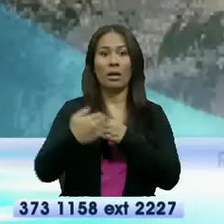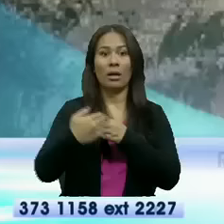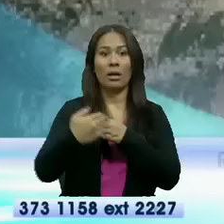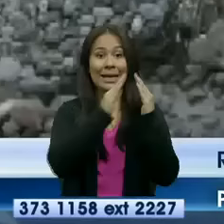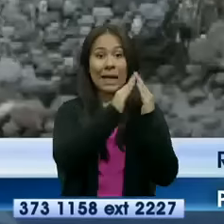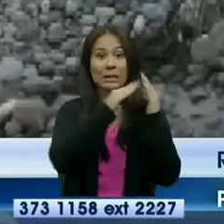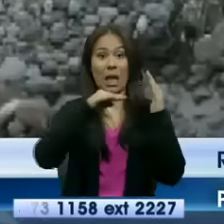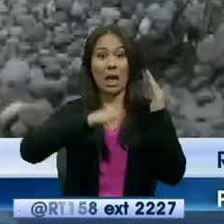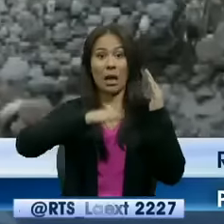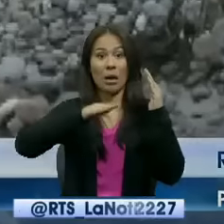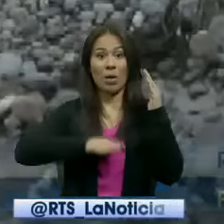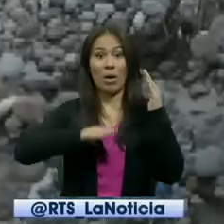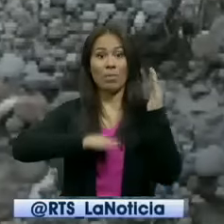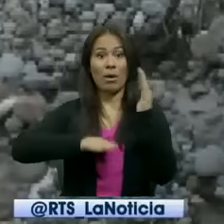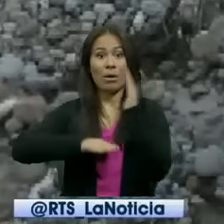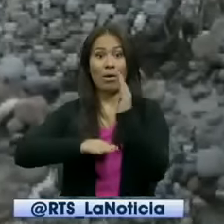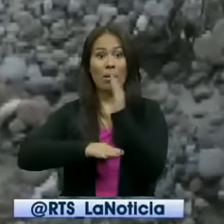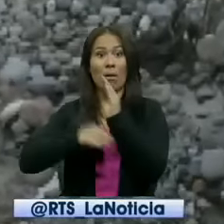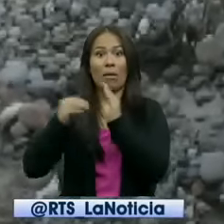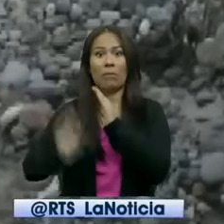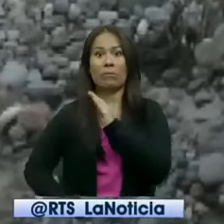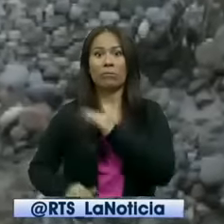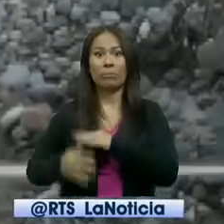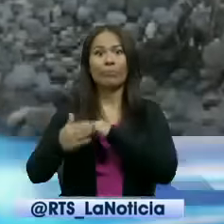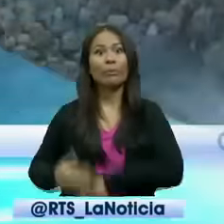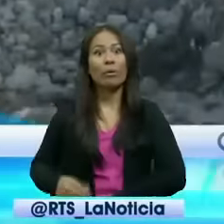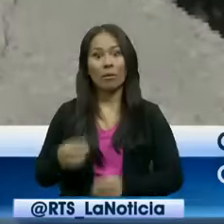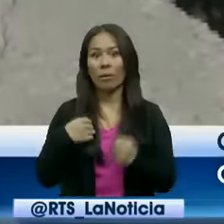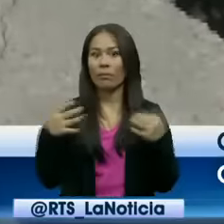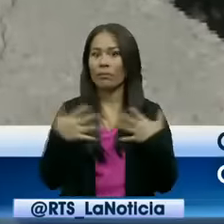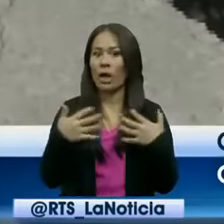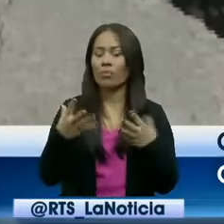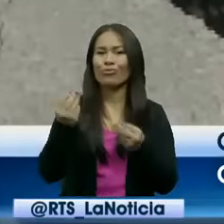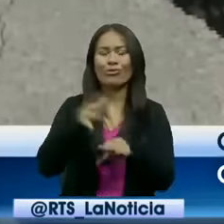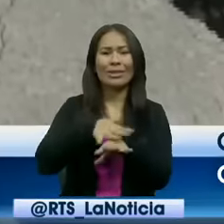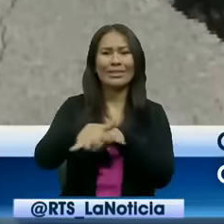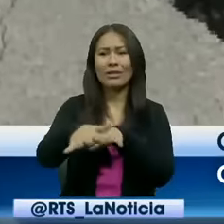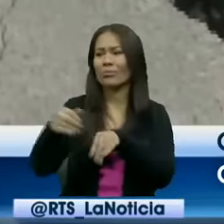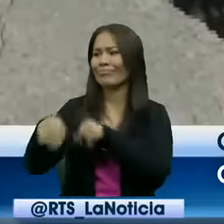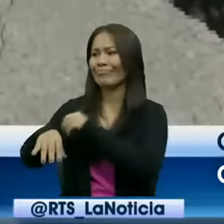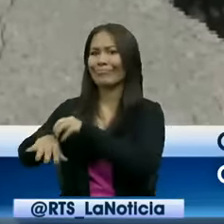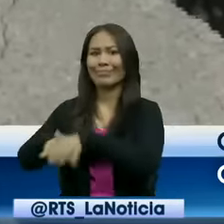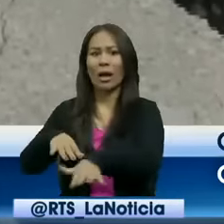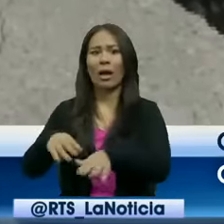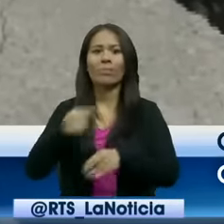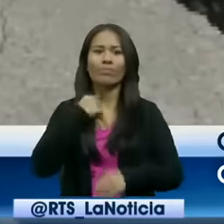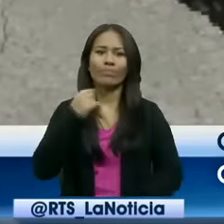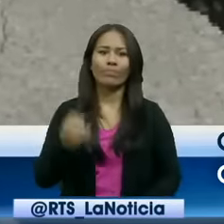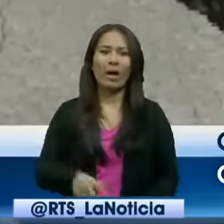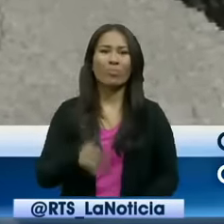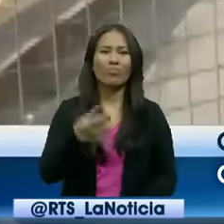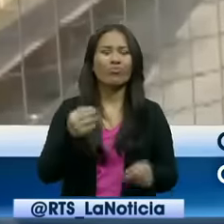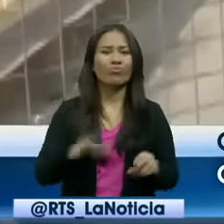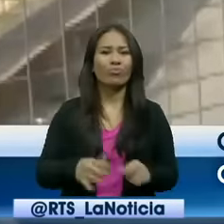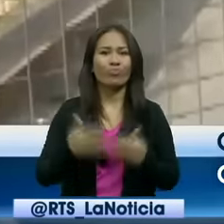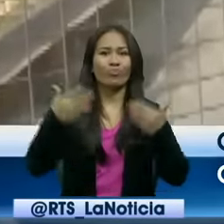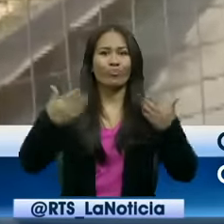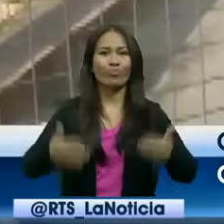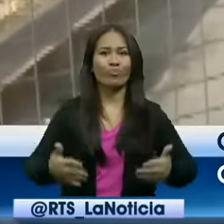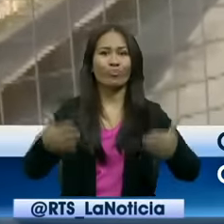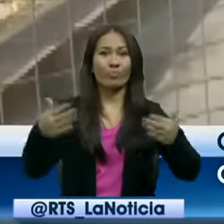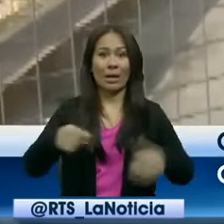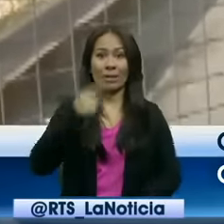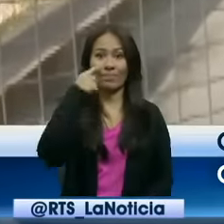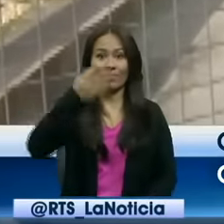ir la casa. Los dos puentes que cruzan el Pindo Grande en Puyo tienen afectados sus accesos por la pérdida de sus muros de contención. Incluso el